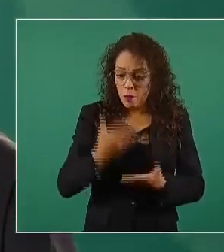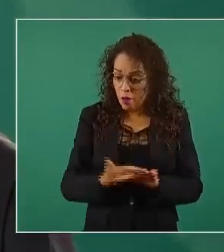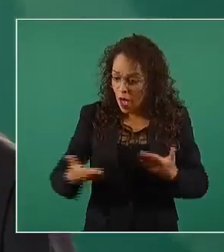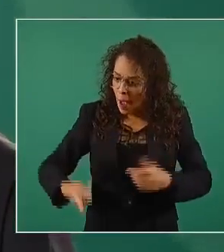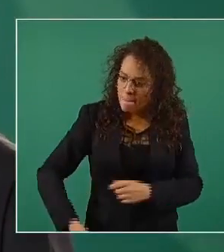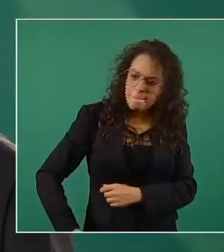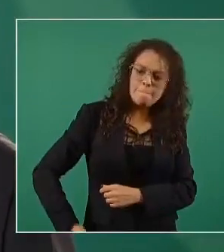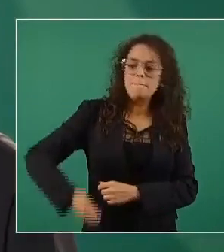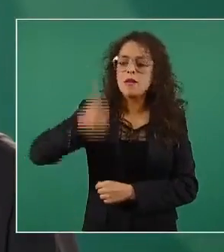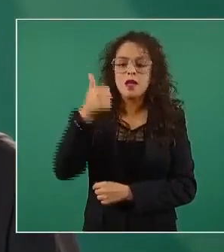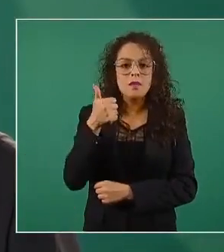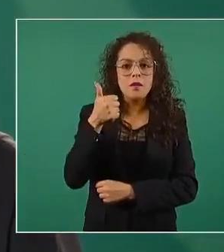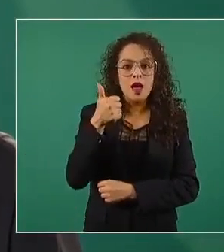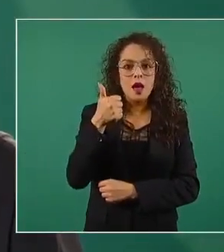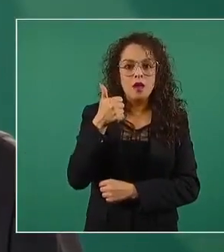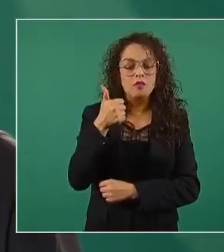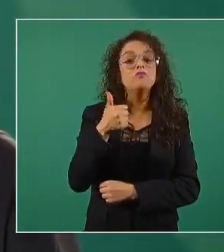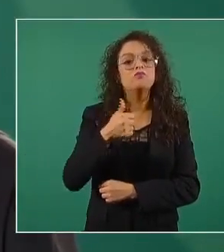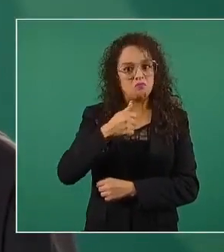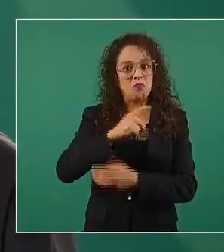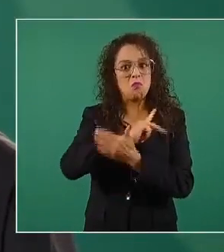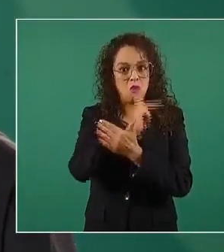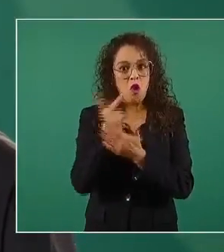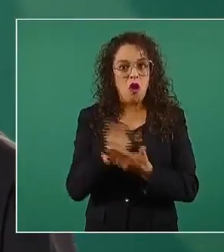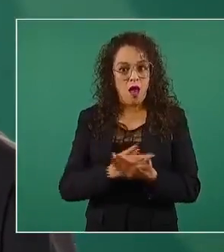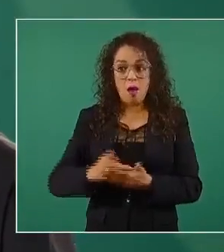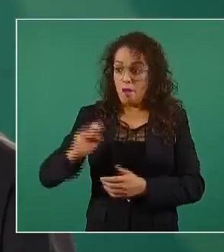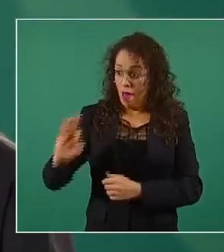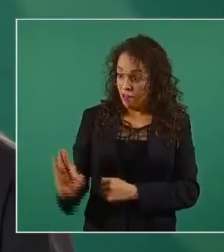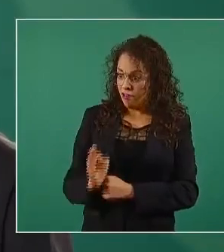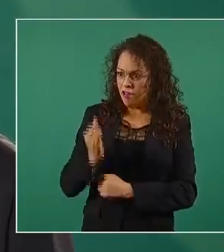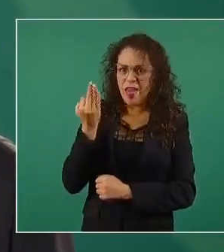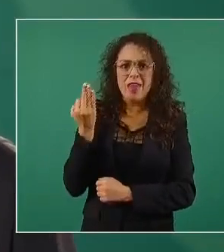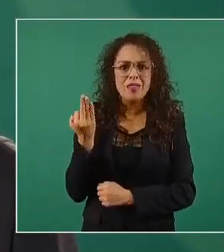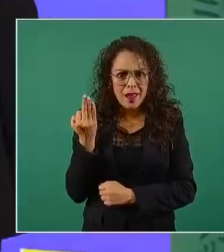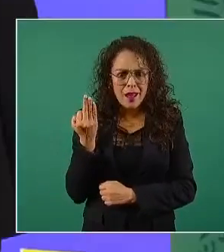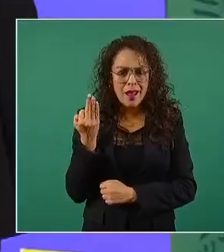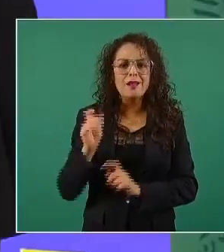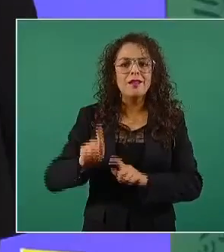se crea un programa federal concreto que beca